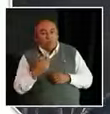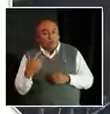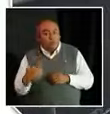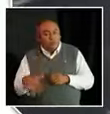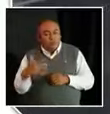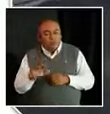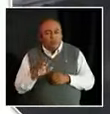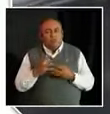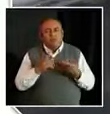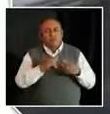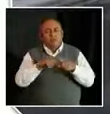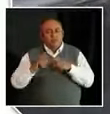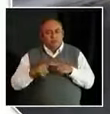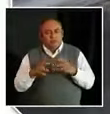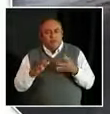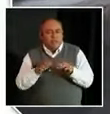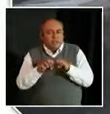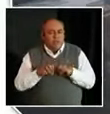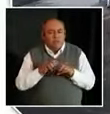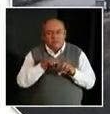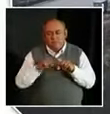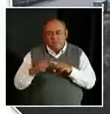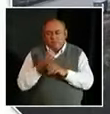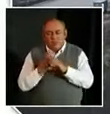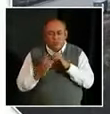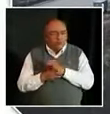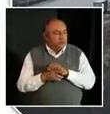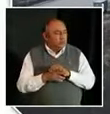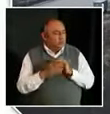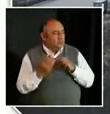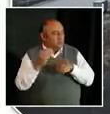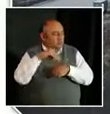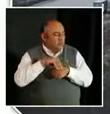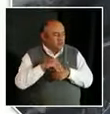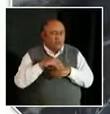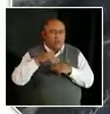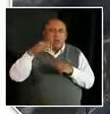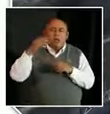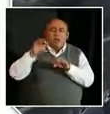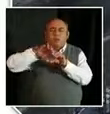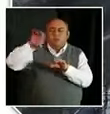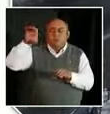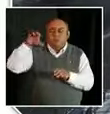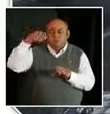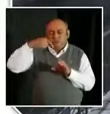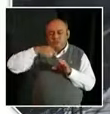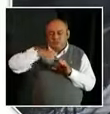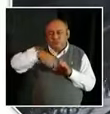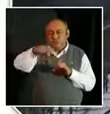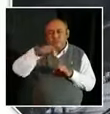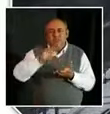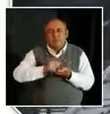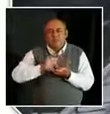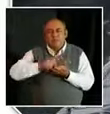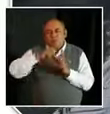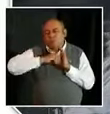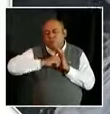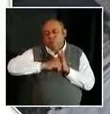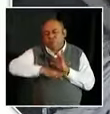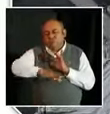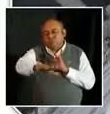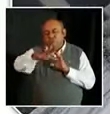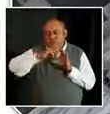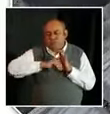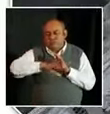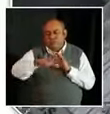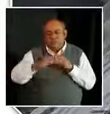los diferentes equipos. Vemos, por ejemplo, rodillo compactando concreto. Y esto es un procedimiento que se va repitiendo,